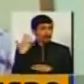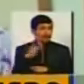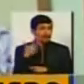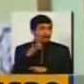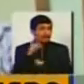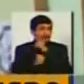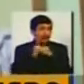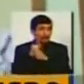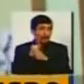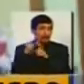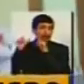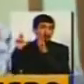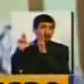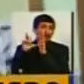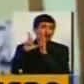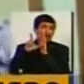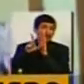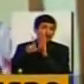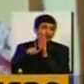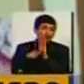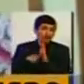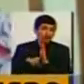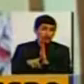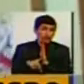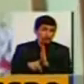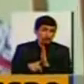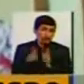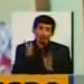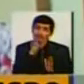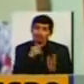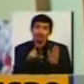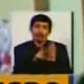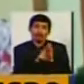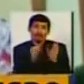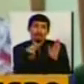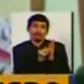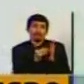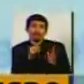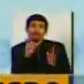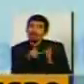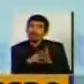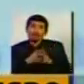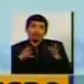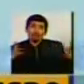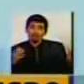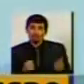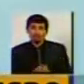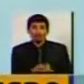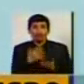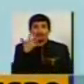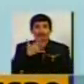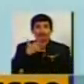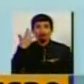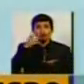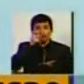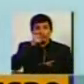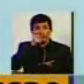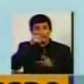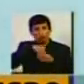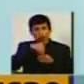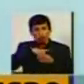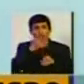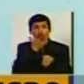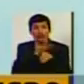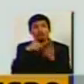15 años. Se ha demorado. Yo pensé el próximo año iba a estar listo. Ha demorado demasiado. Más de 5.000 votos y una clara mayoría para